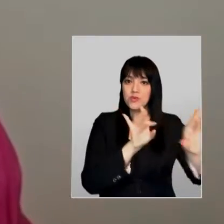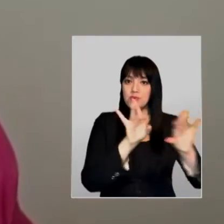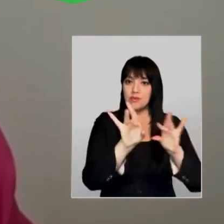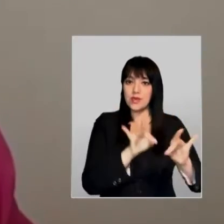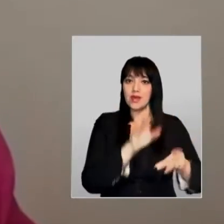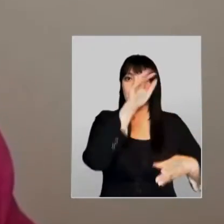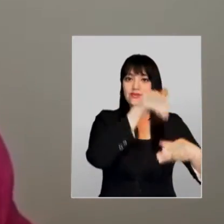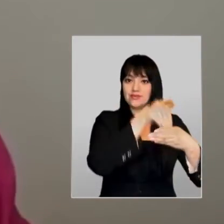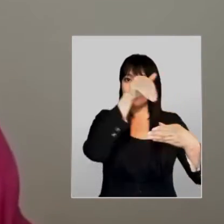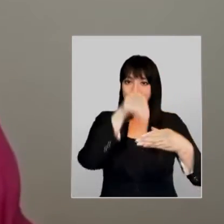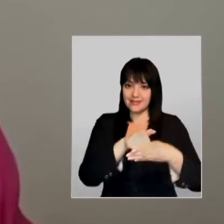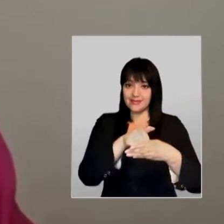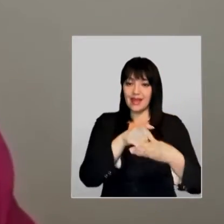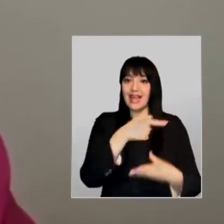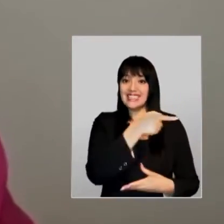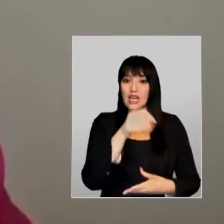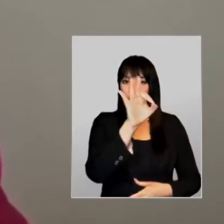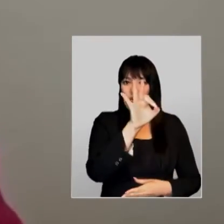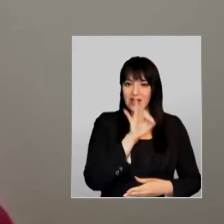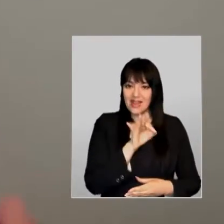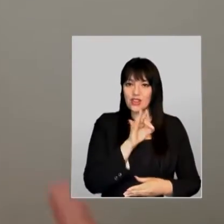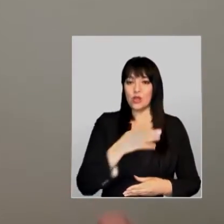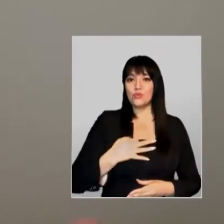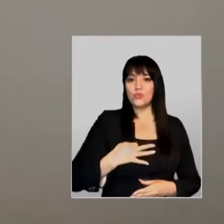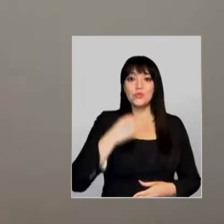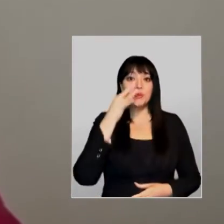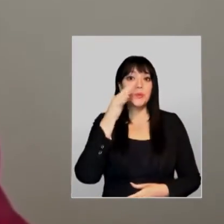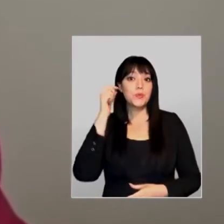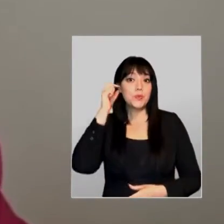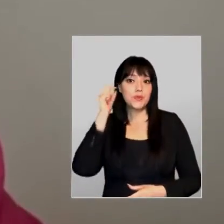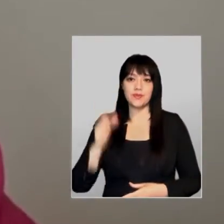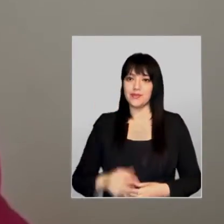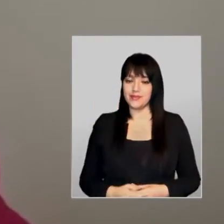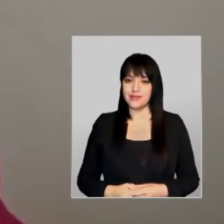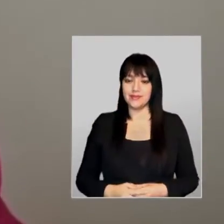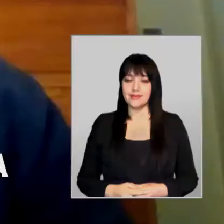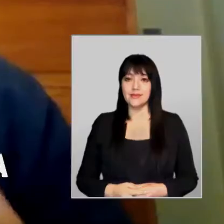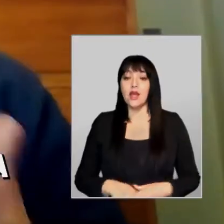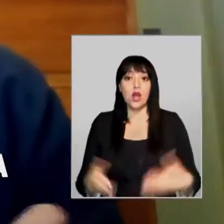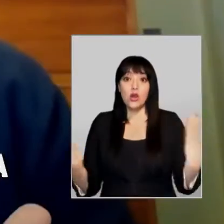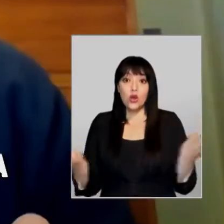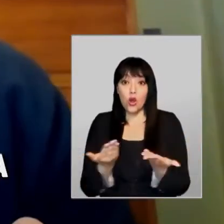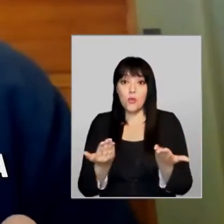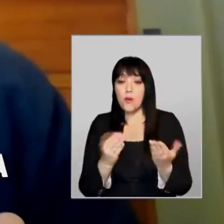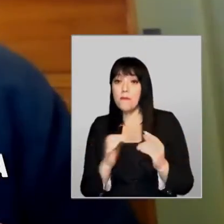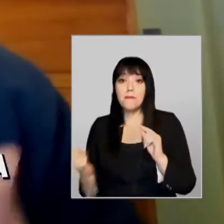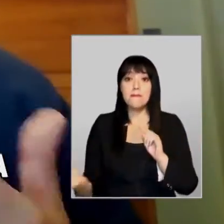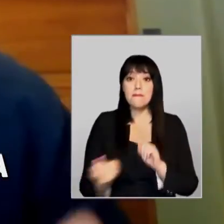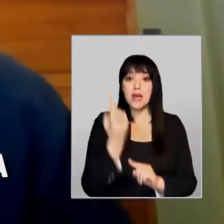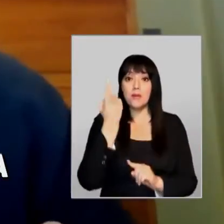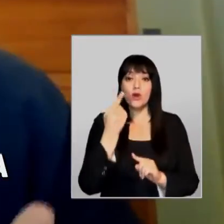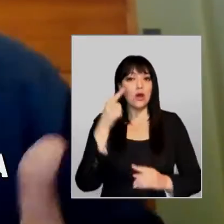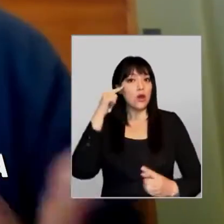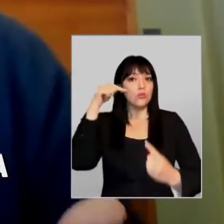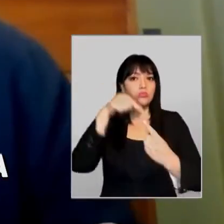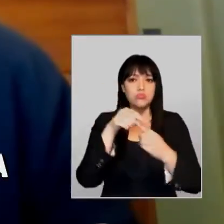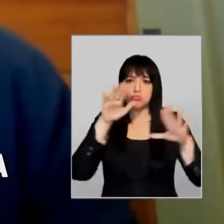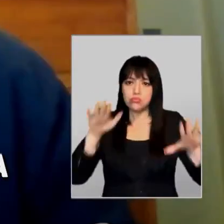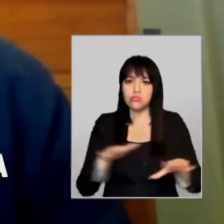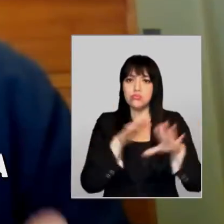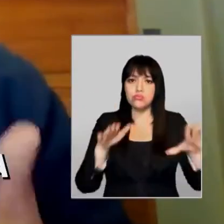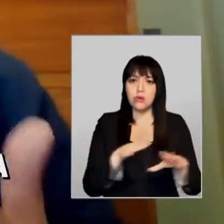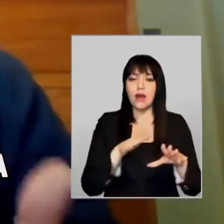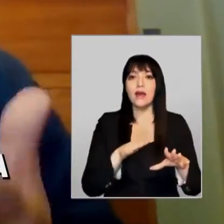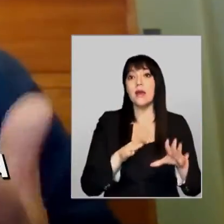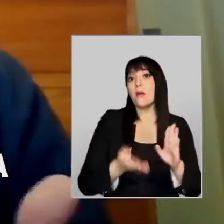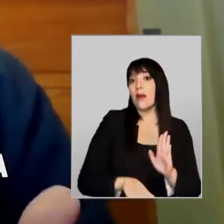integrantes serán 100% electos por ciudadanos y ciudadanas. Es decir, primará la